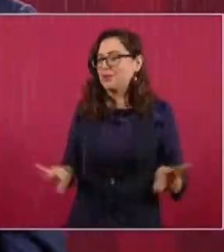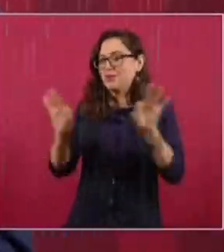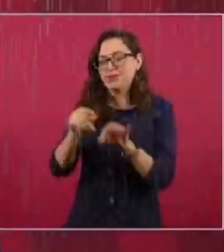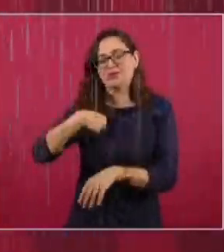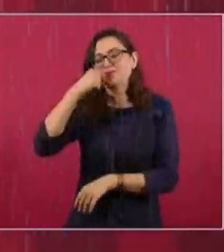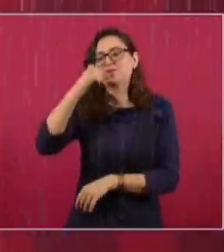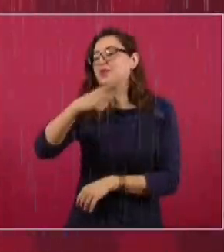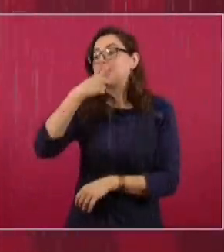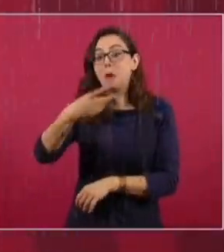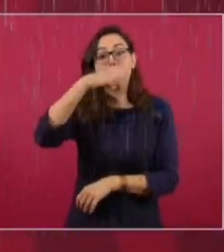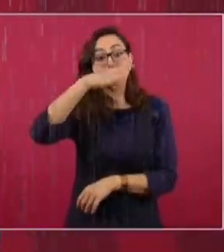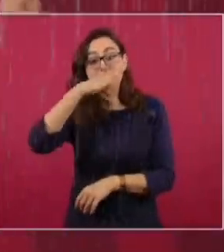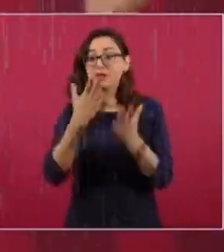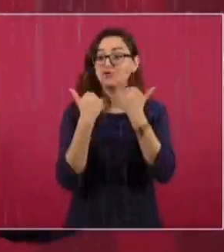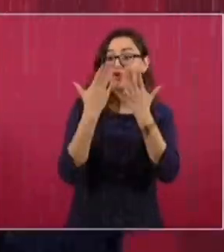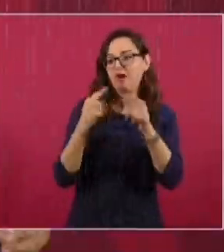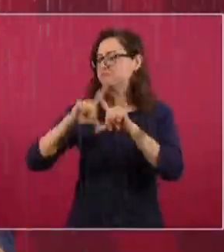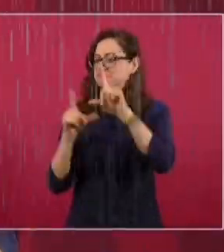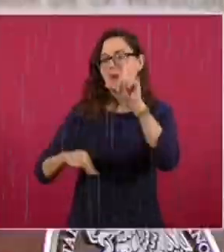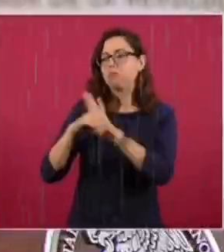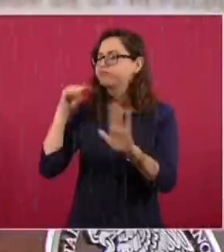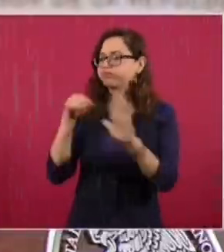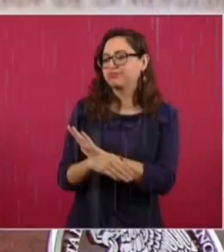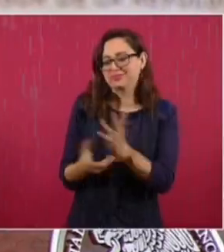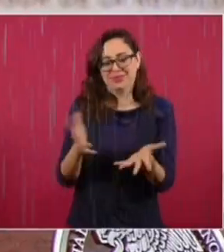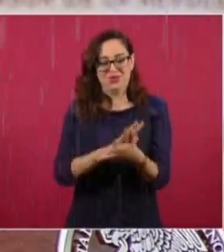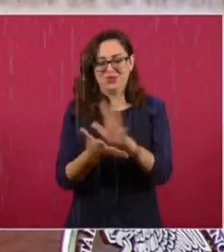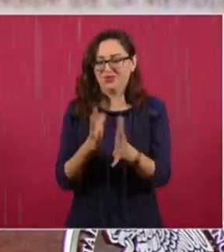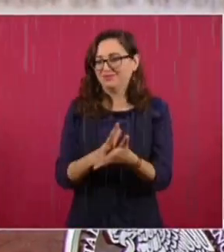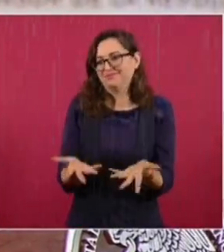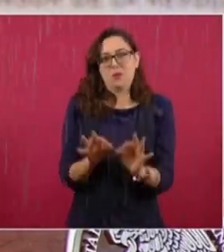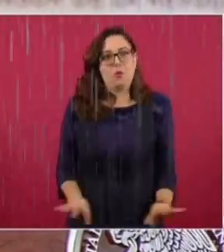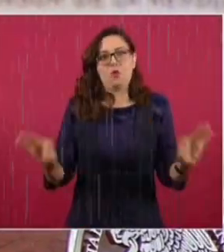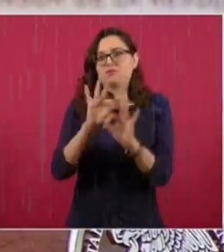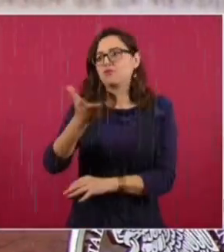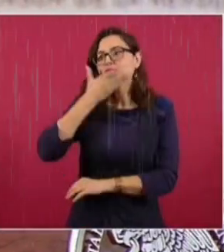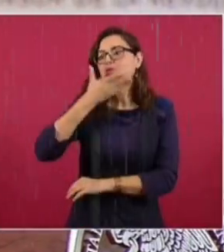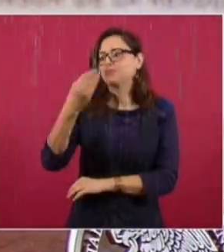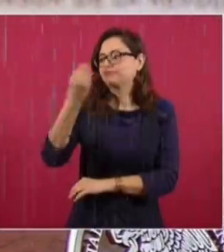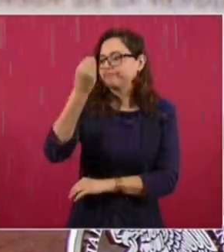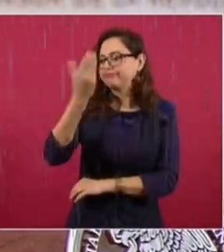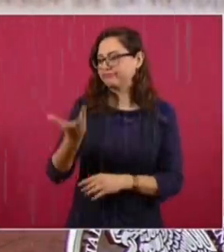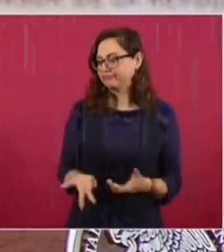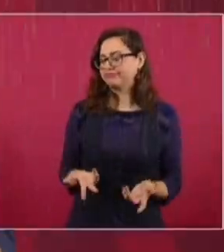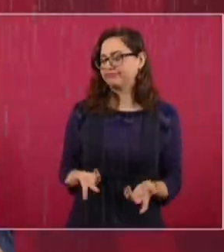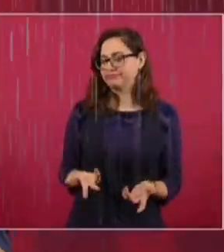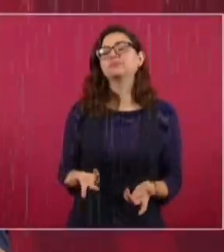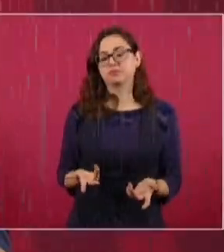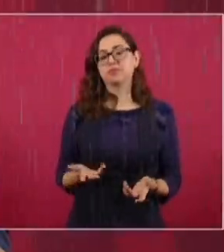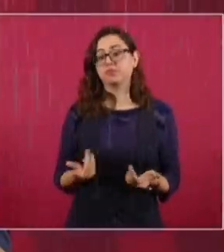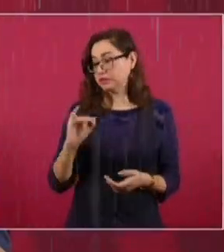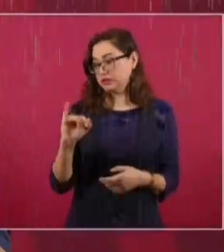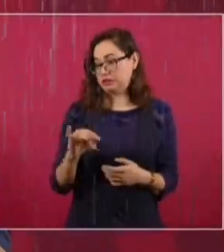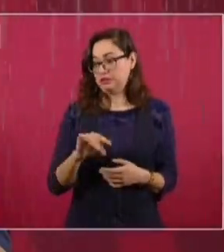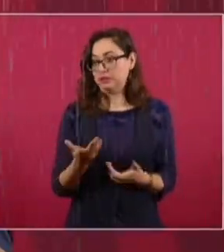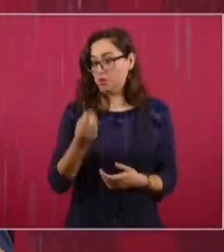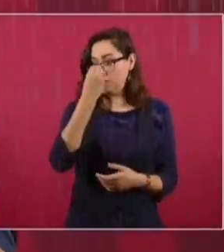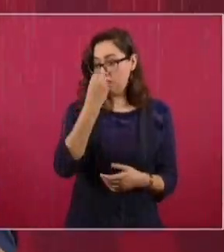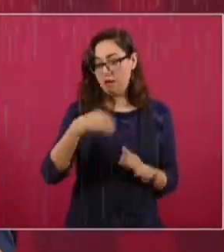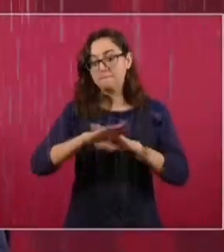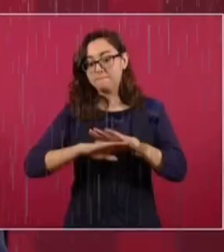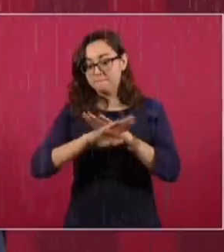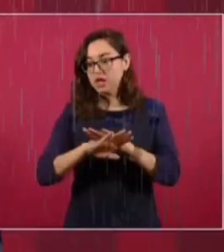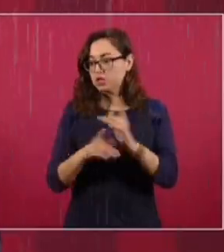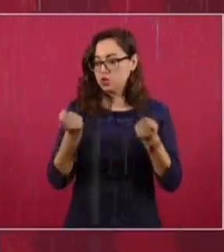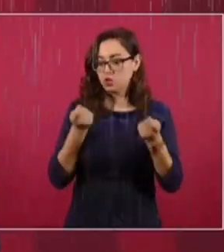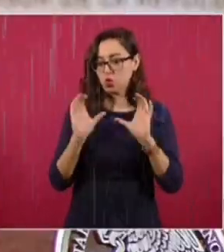no hay país. Y la tortilla es importantísima para la alimentación. Entonces, sí está por eso en la canasta básica. Estamos cuidando